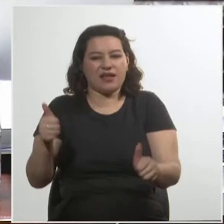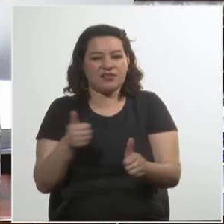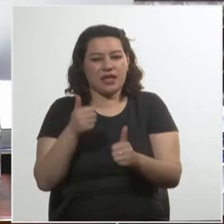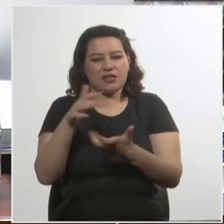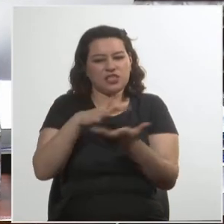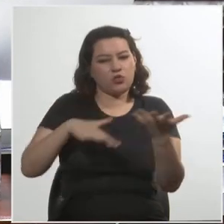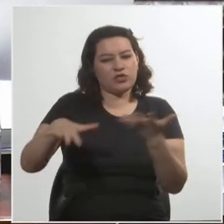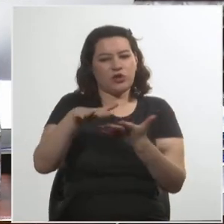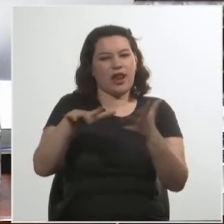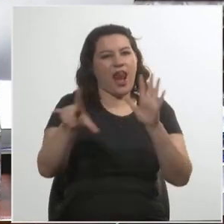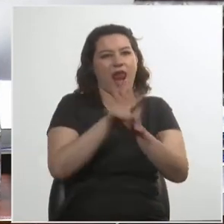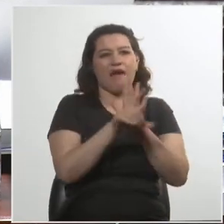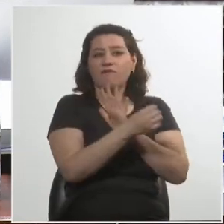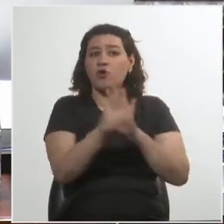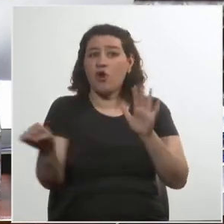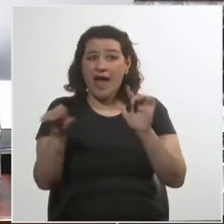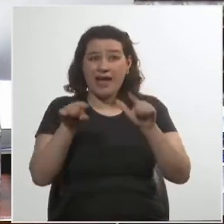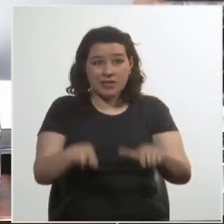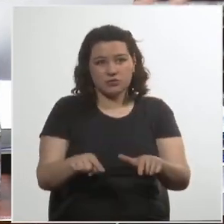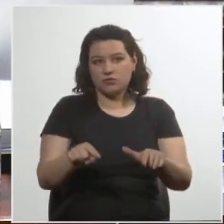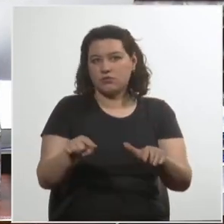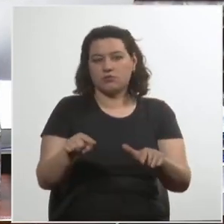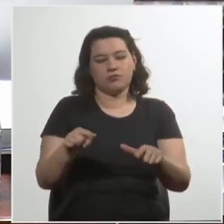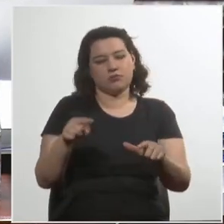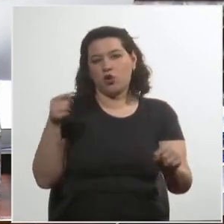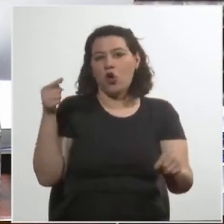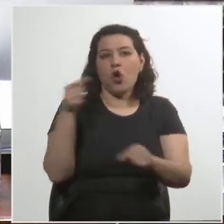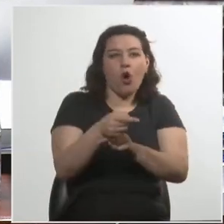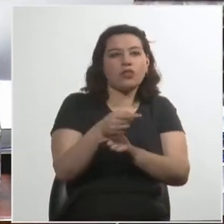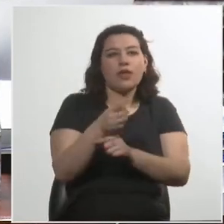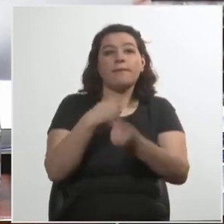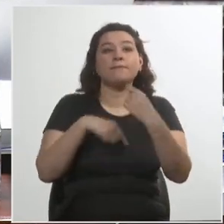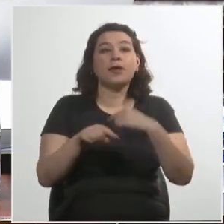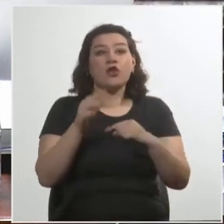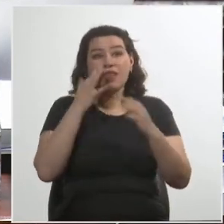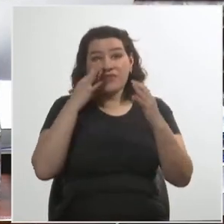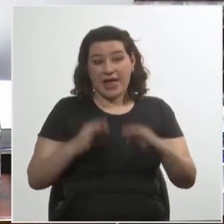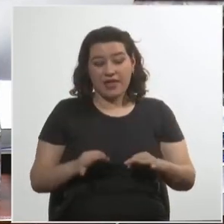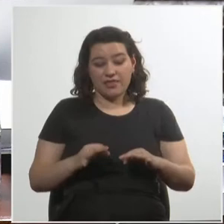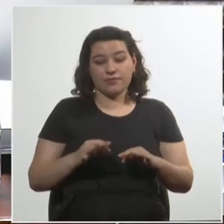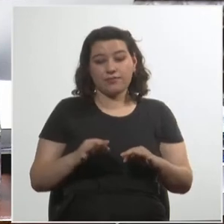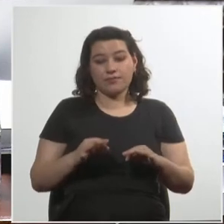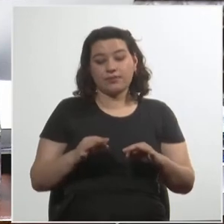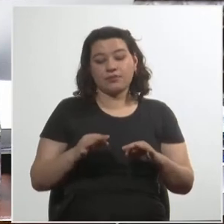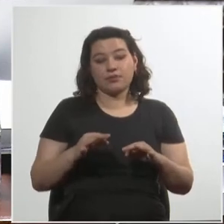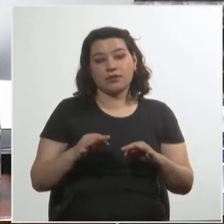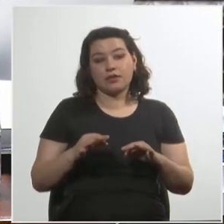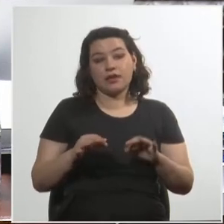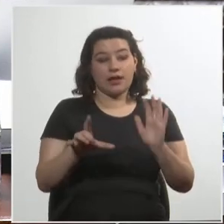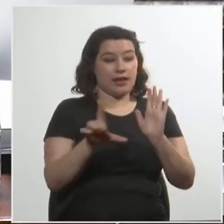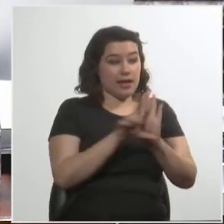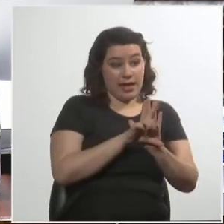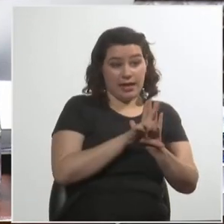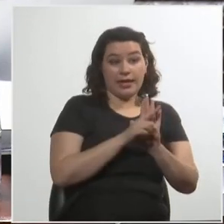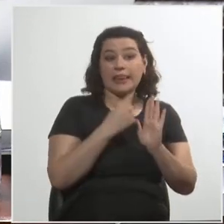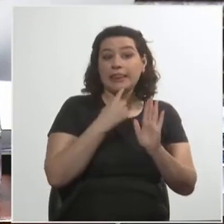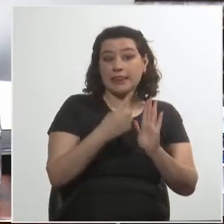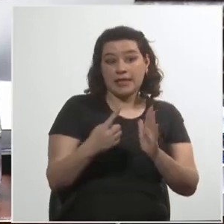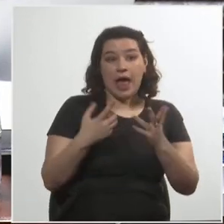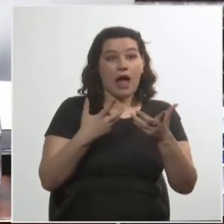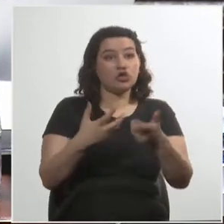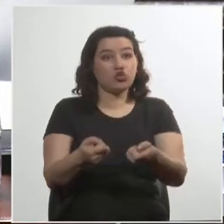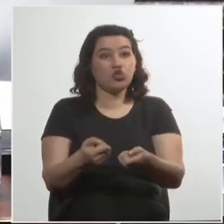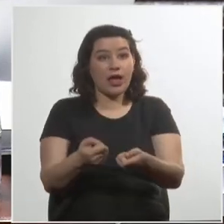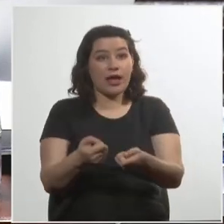ilícitos lo cual es absolutamente repudiable pero pero vayamos nuevamente en en aquellas leyes establece una reparación